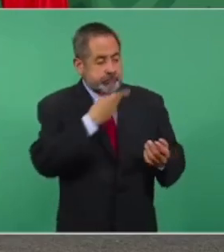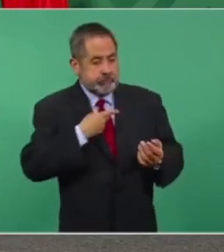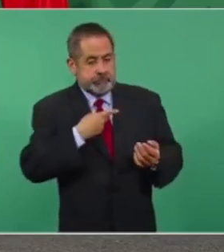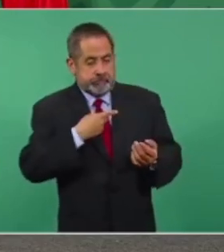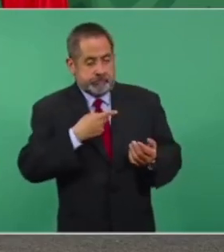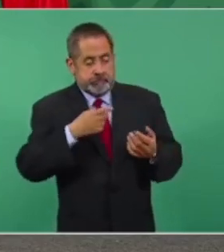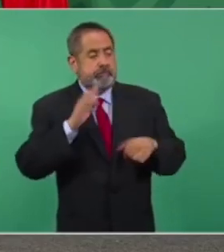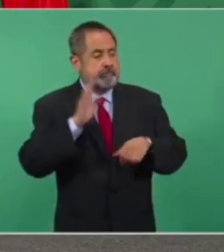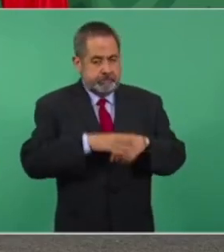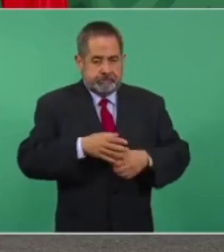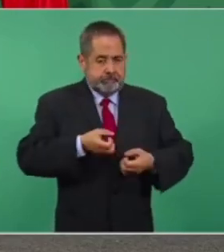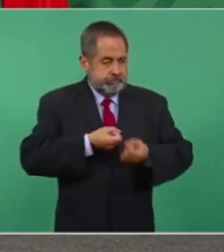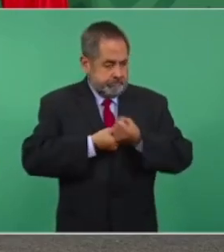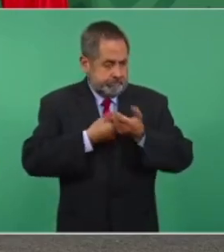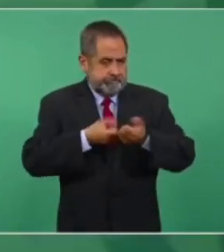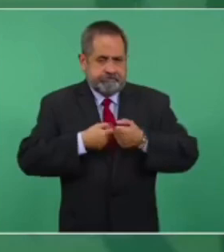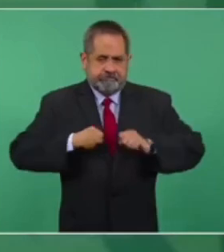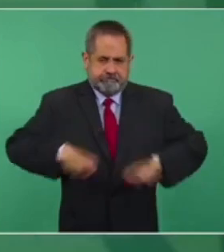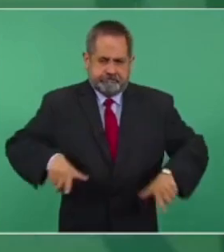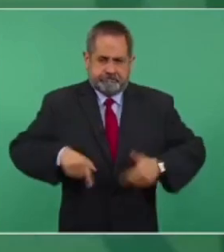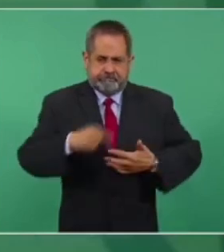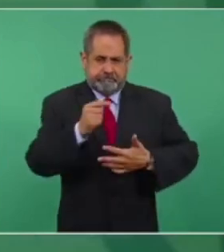protegido, o